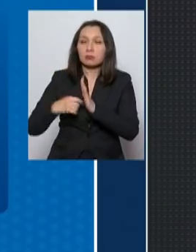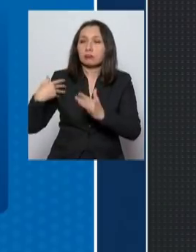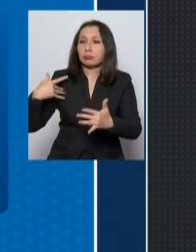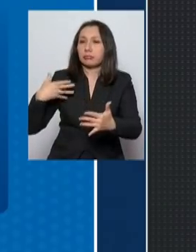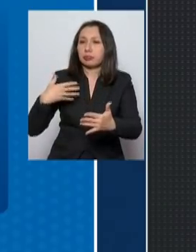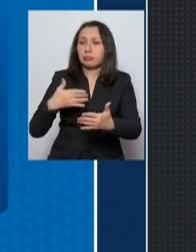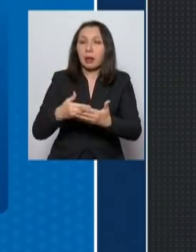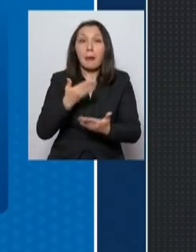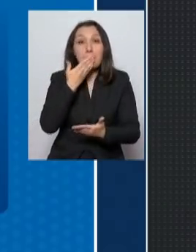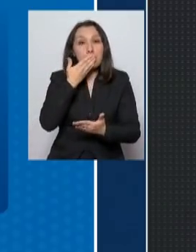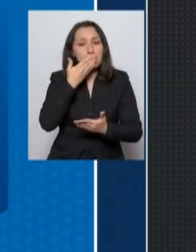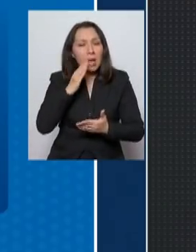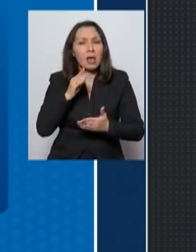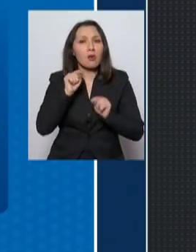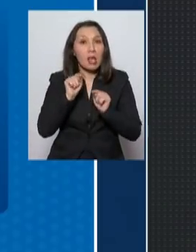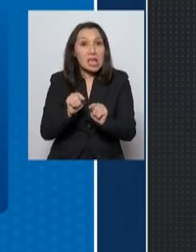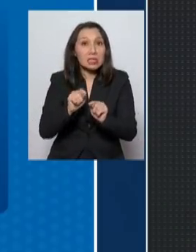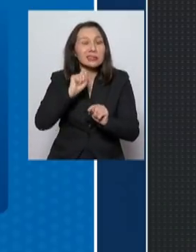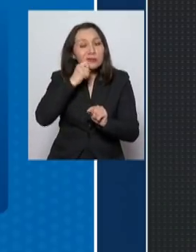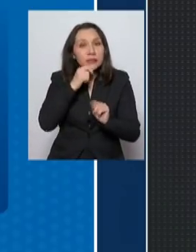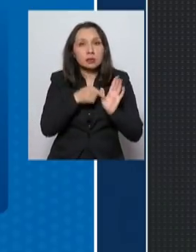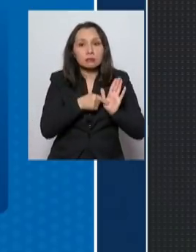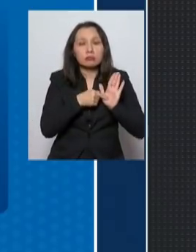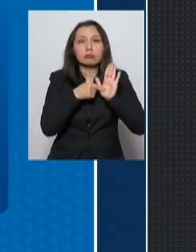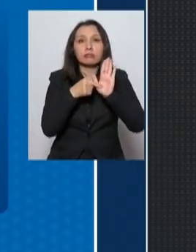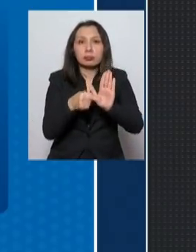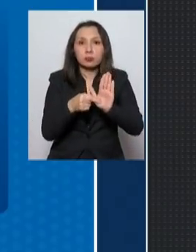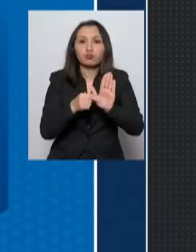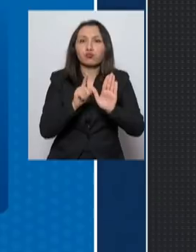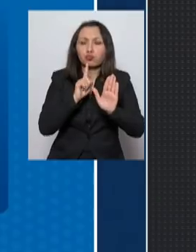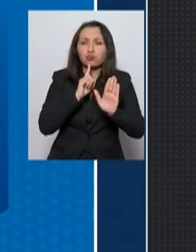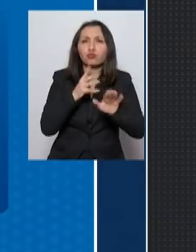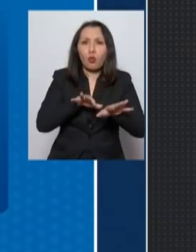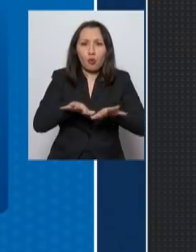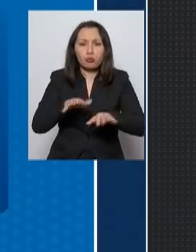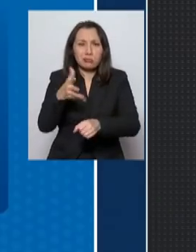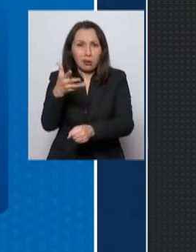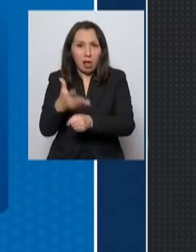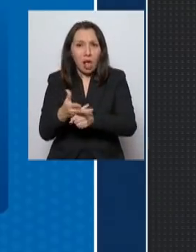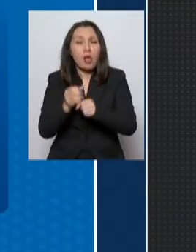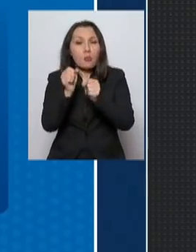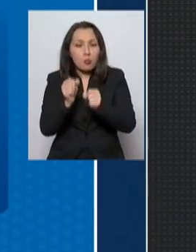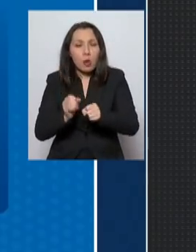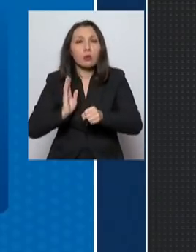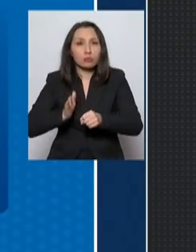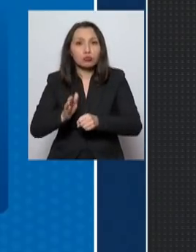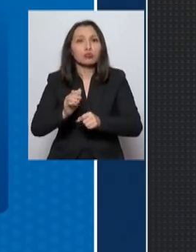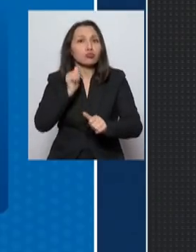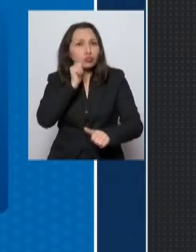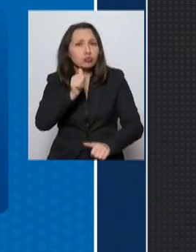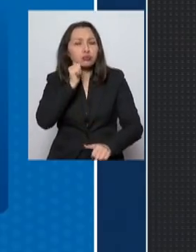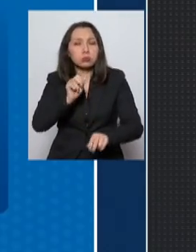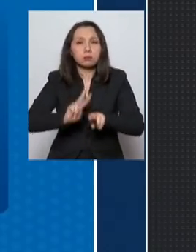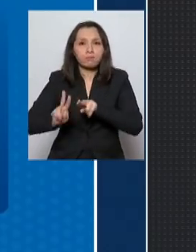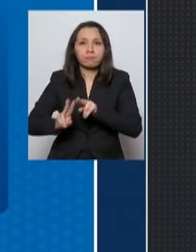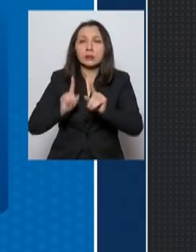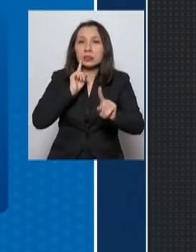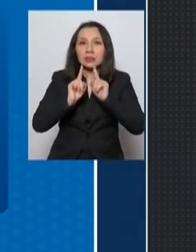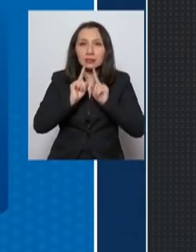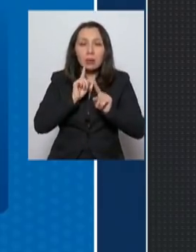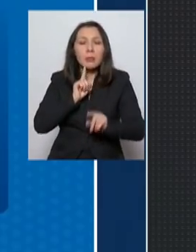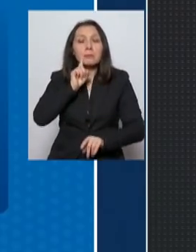la mejor demostración que tenemos los insumos necesarios para poder seguir realizando estos